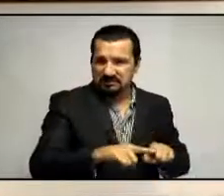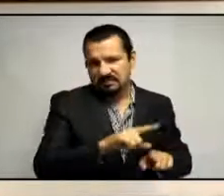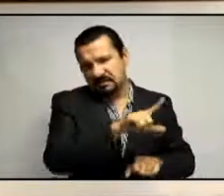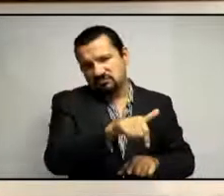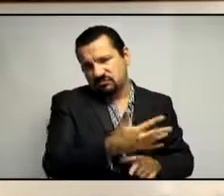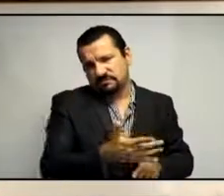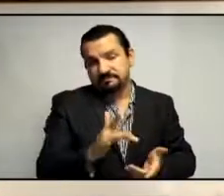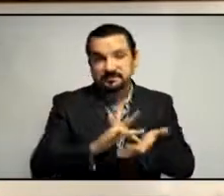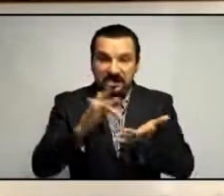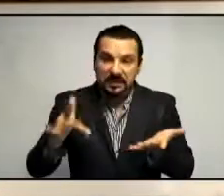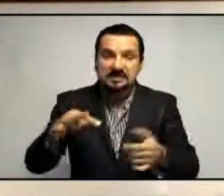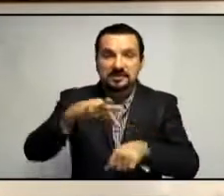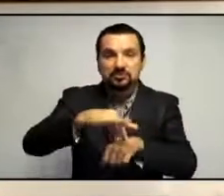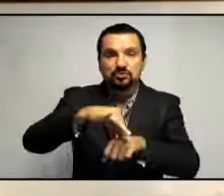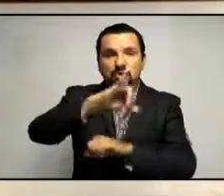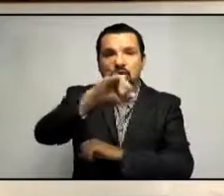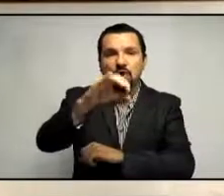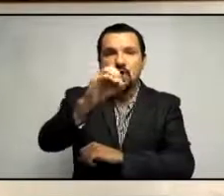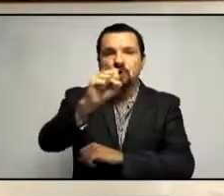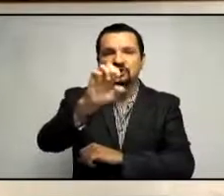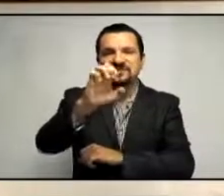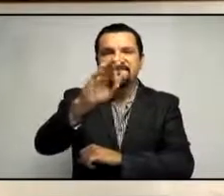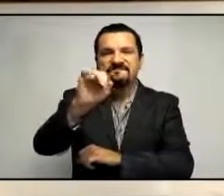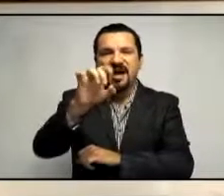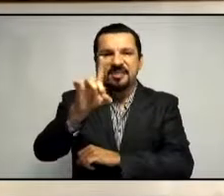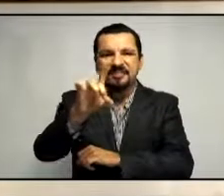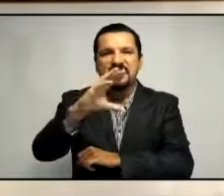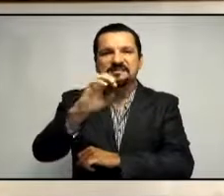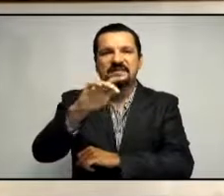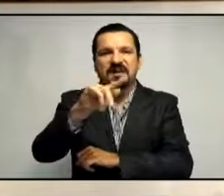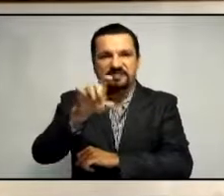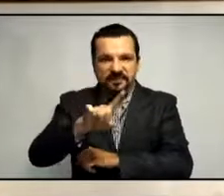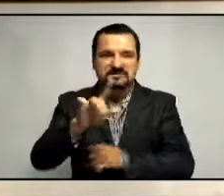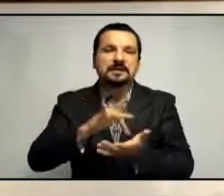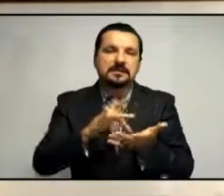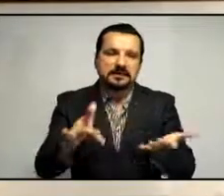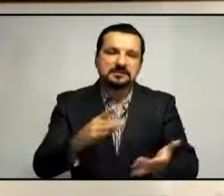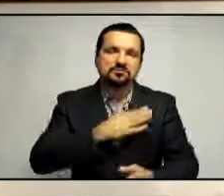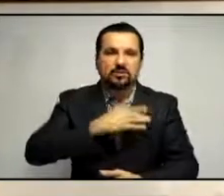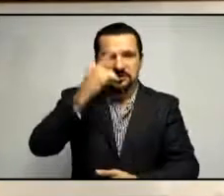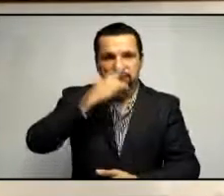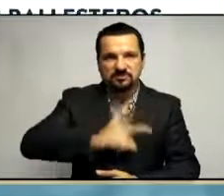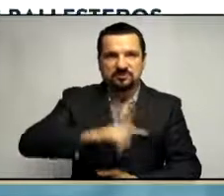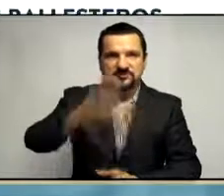gracias al doctor Josefat Cervantes por estar con nosotros. Muy buenas noches.